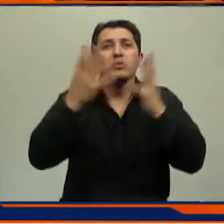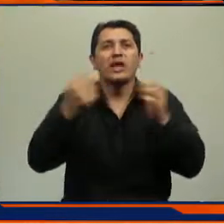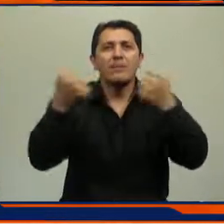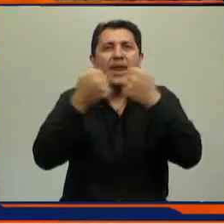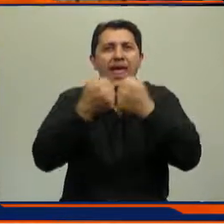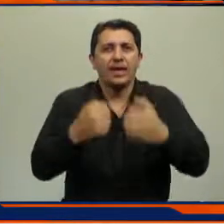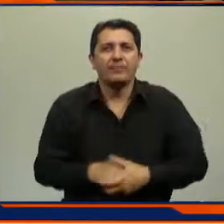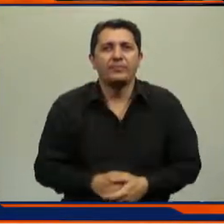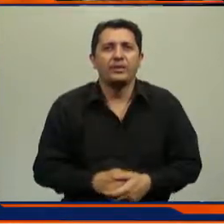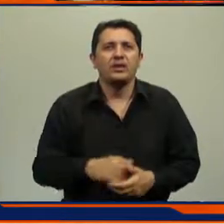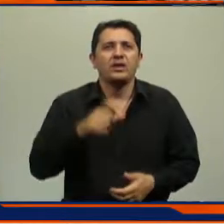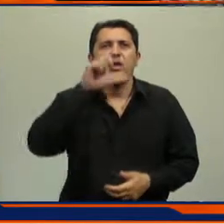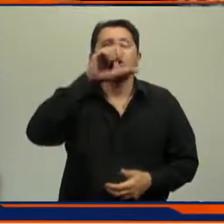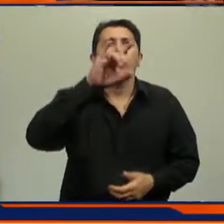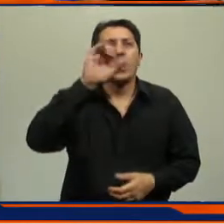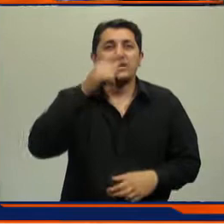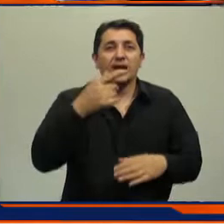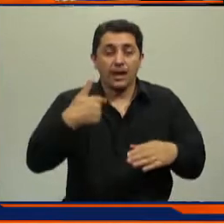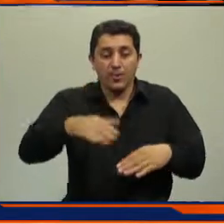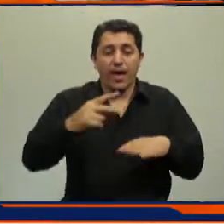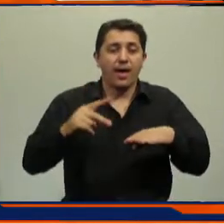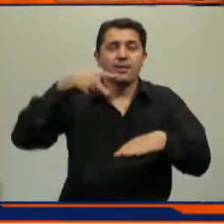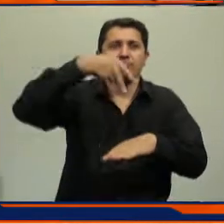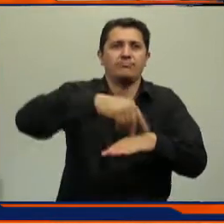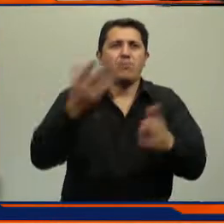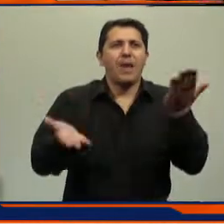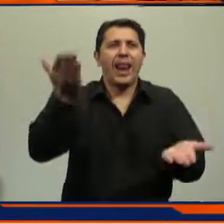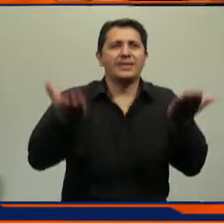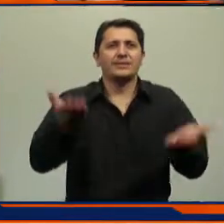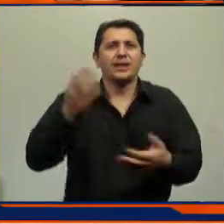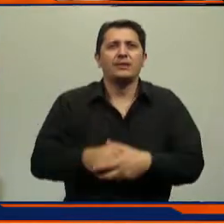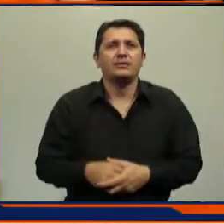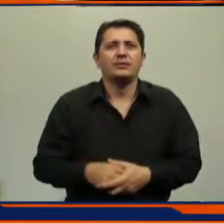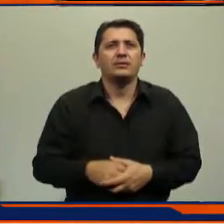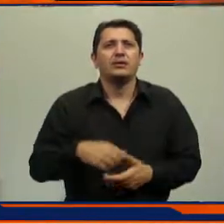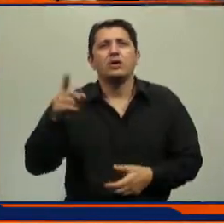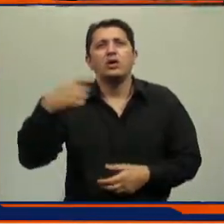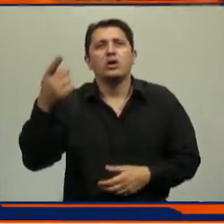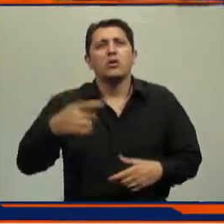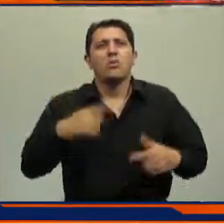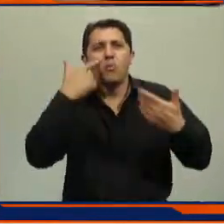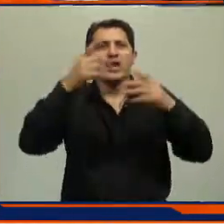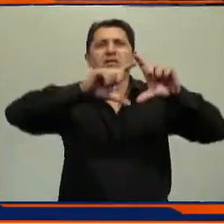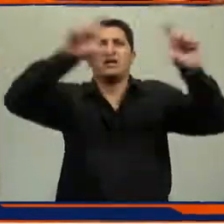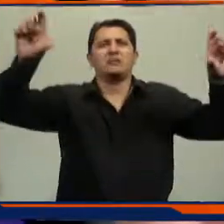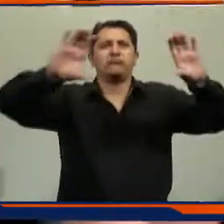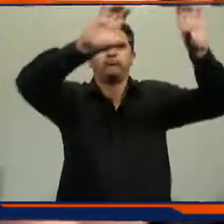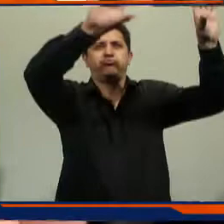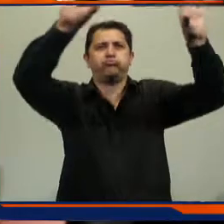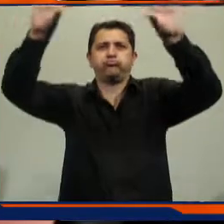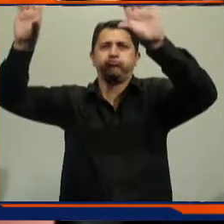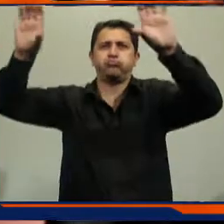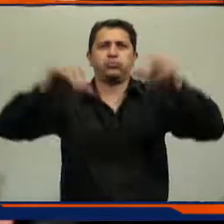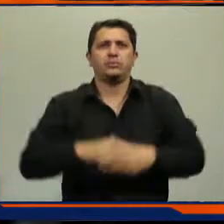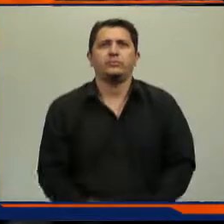Jesús Cuellar está a un paso de la balanza. Henry González muestra el cinturón. Trained by Robert Garcia, ladies